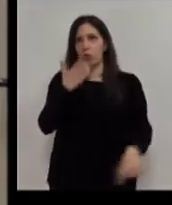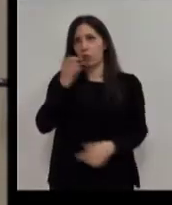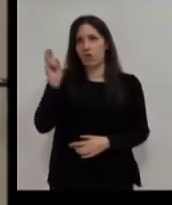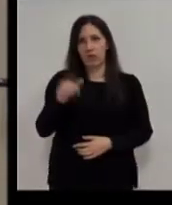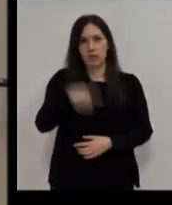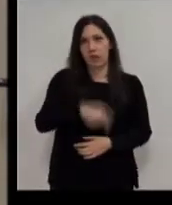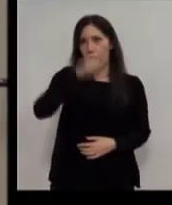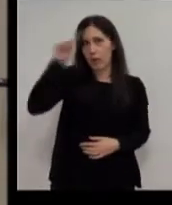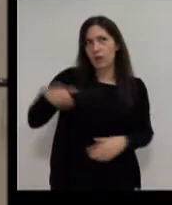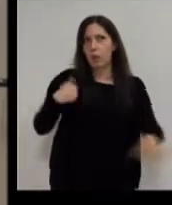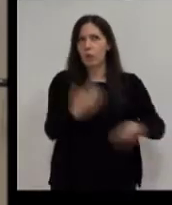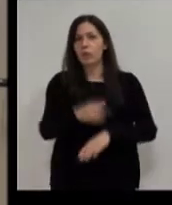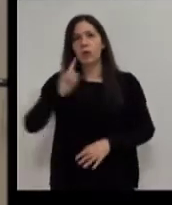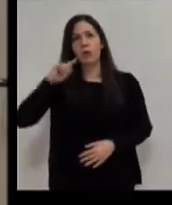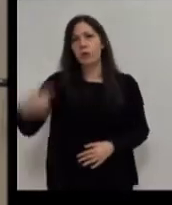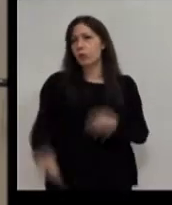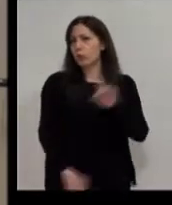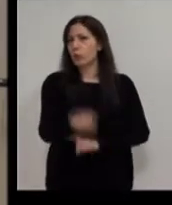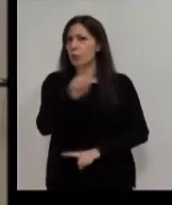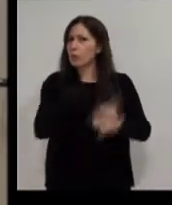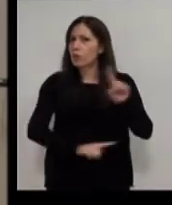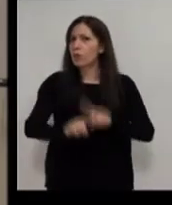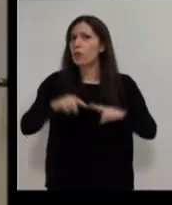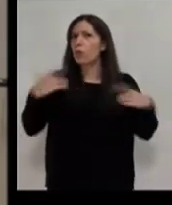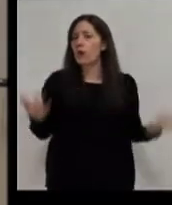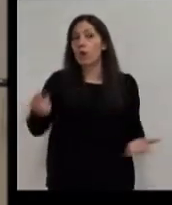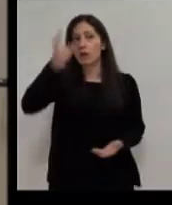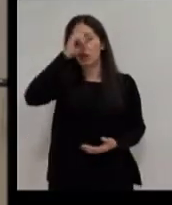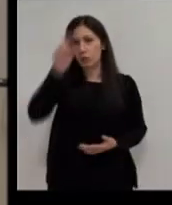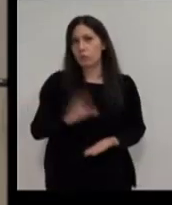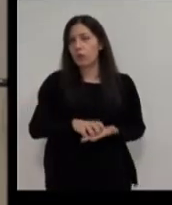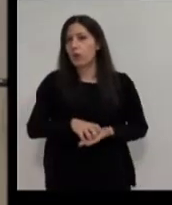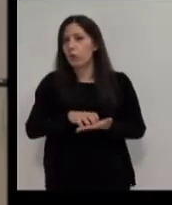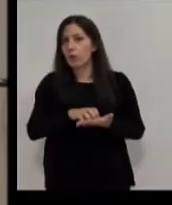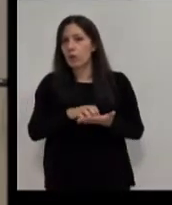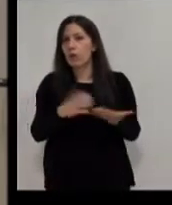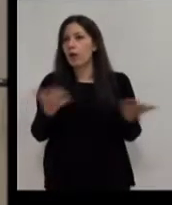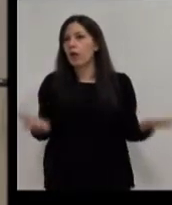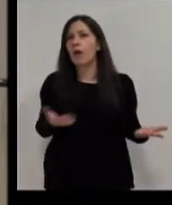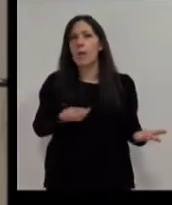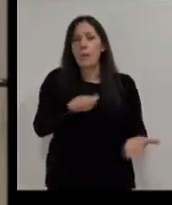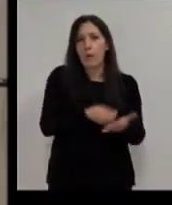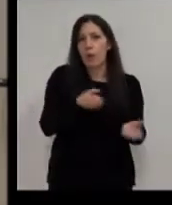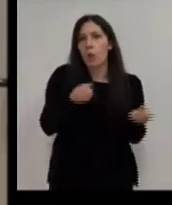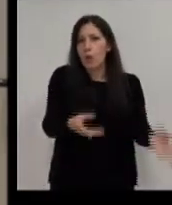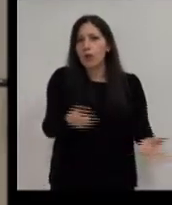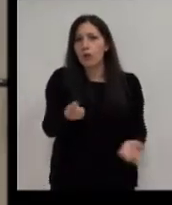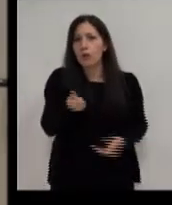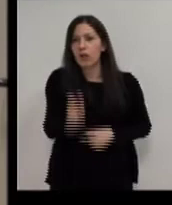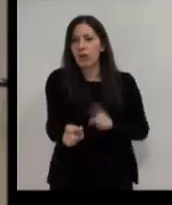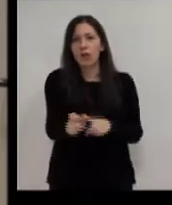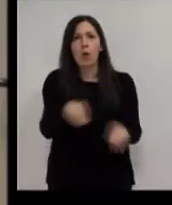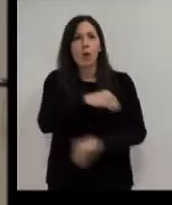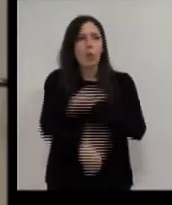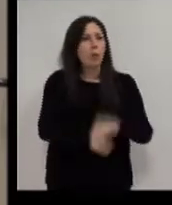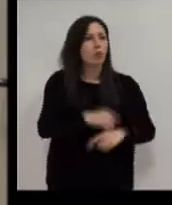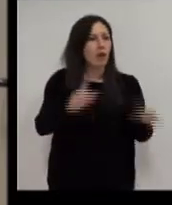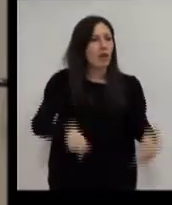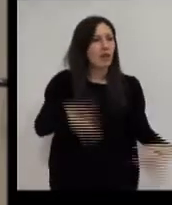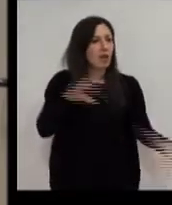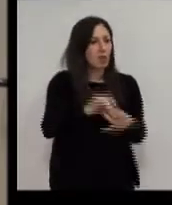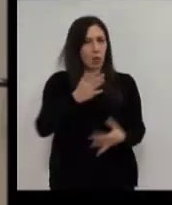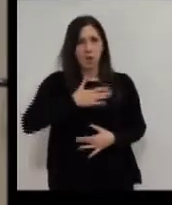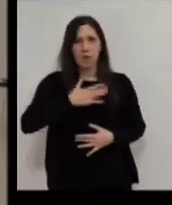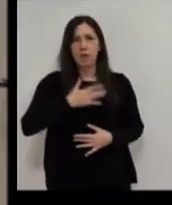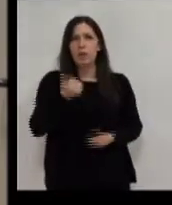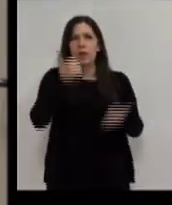Tú te vienes aquí a Madrid o a Londres o a cualquier sitio y te encuentras con un problema, y es que no sabes cuál es el título de transportes que